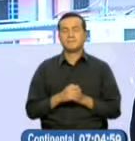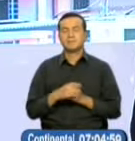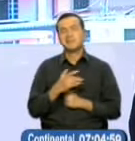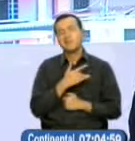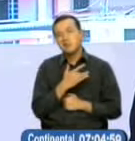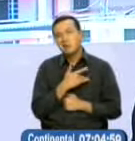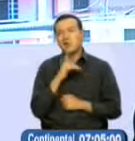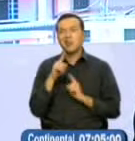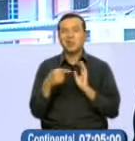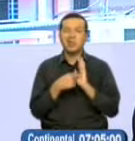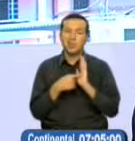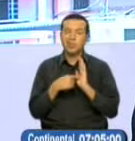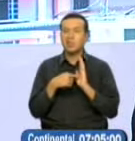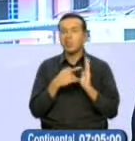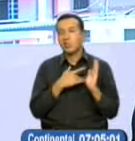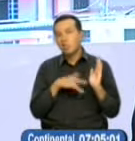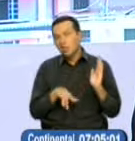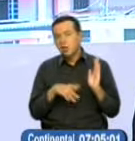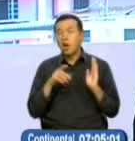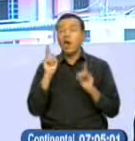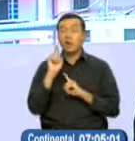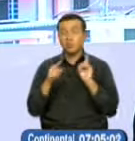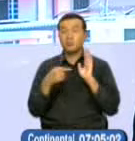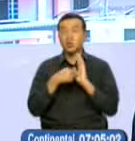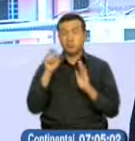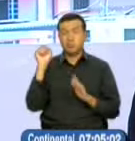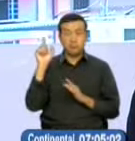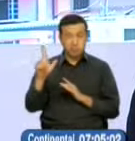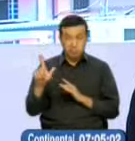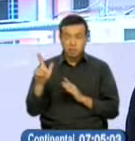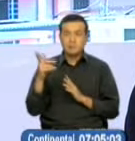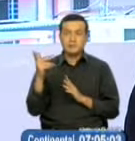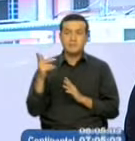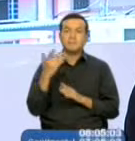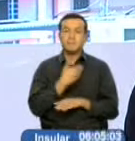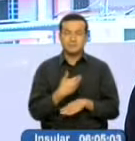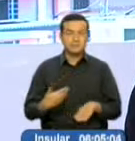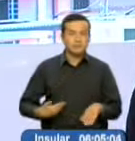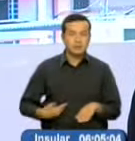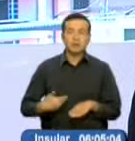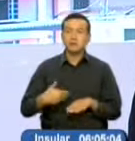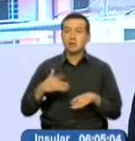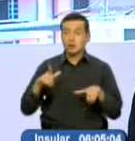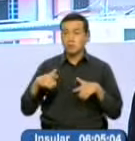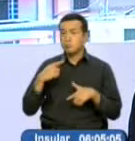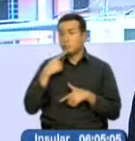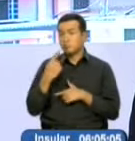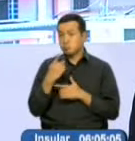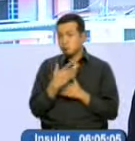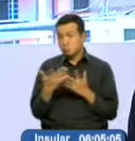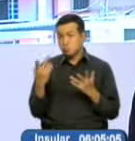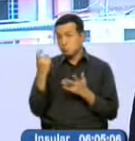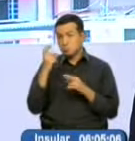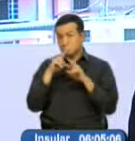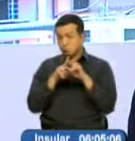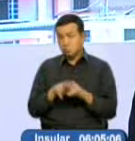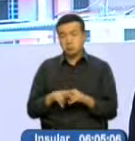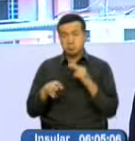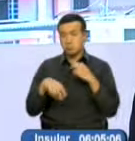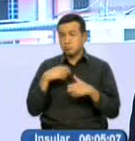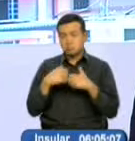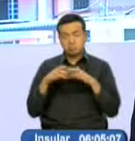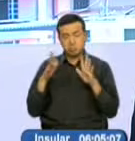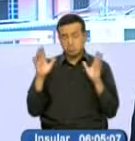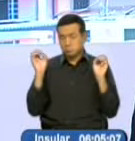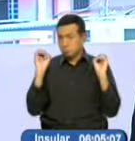sentimos que en algunos casos podría ser un tanto elevados, etcétera. Y el presidente electo ha sido claro, bueno, si hay que revisar, lo revisamos, no tengo